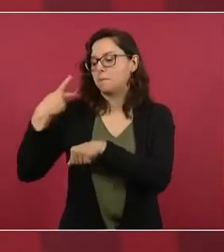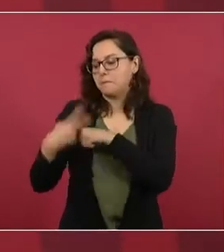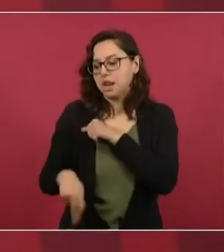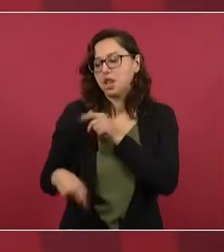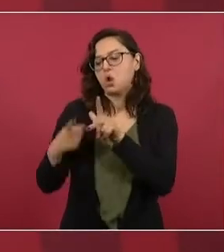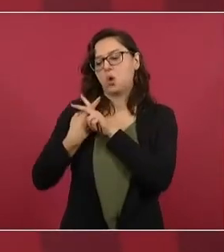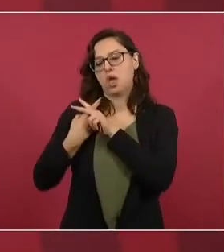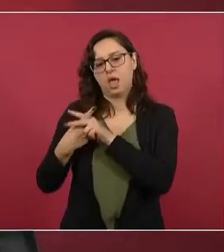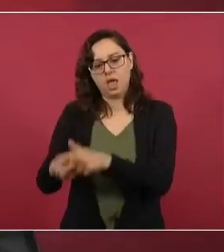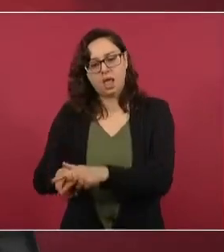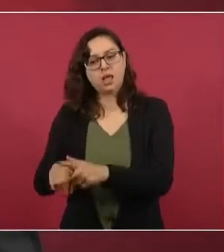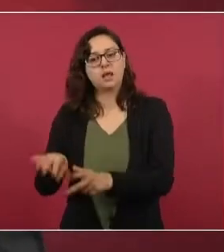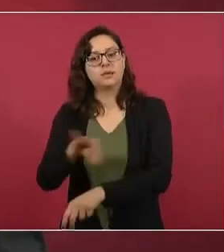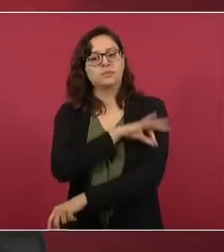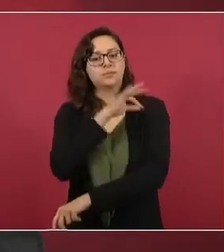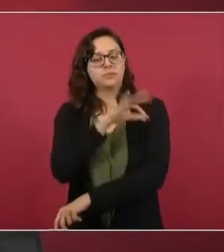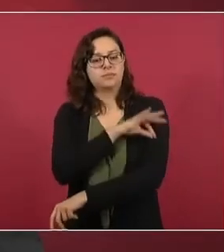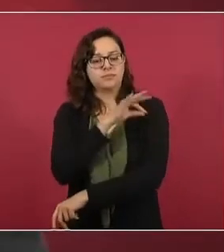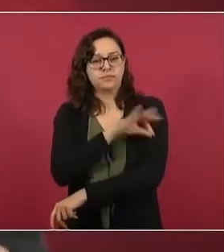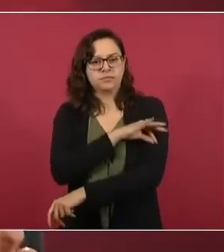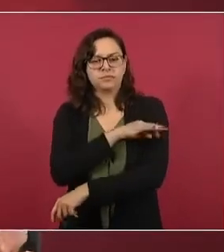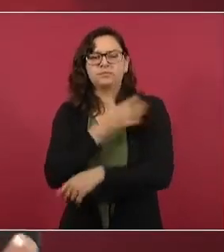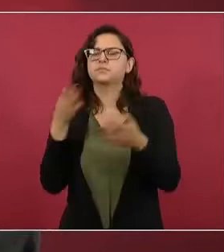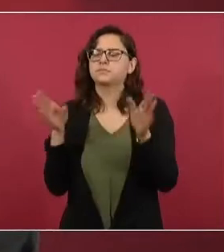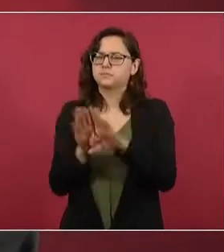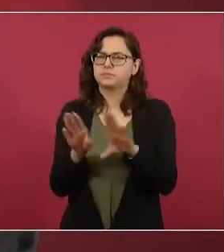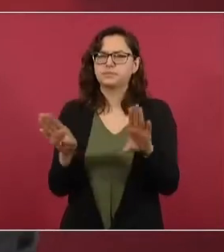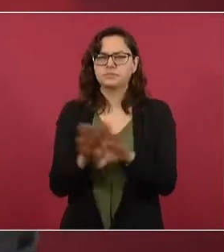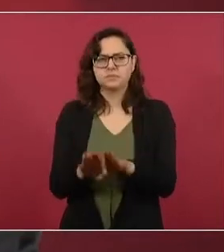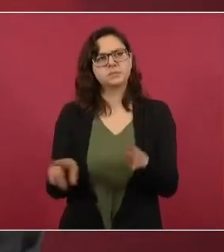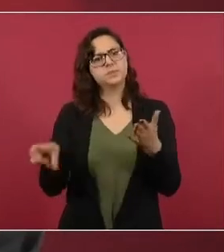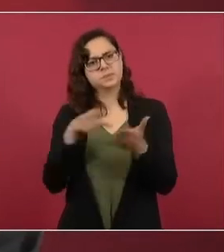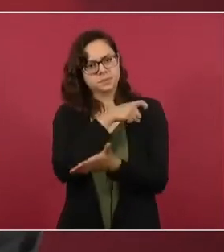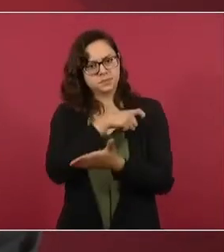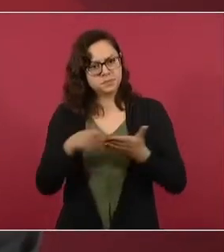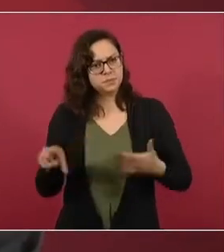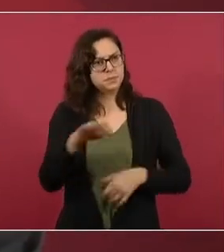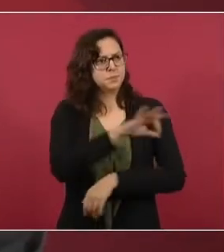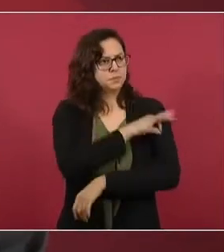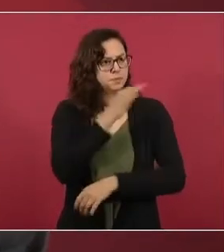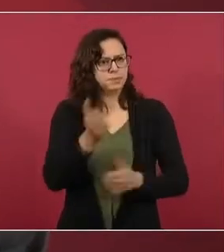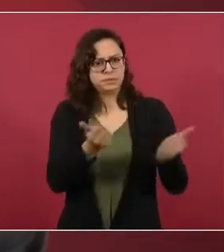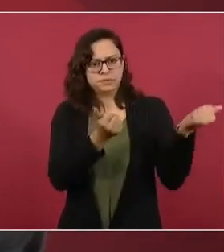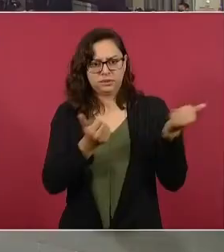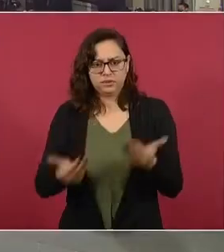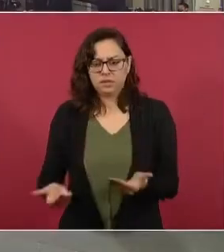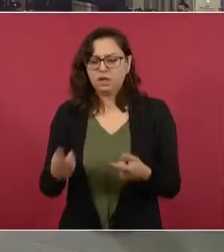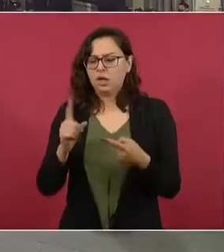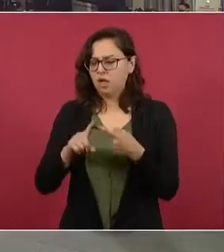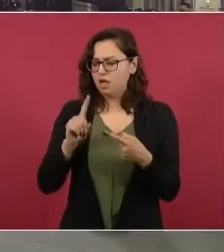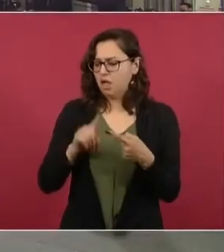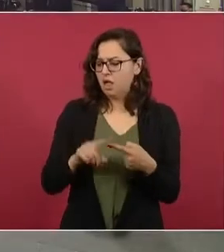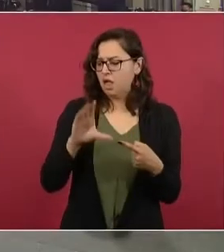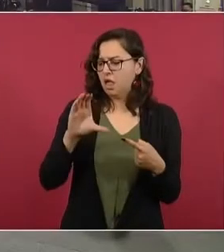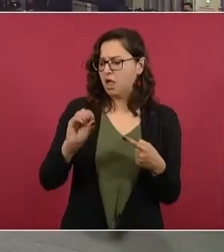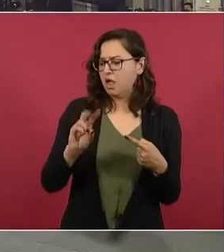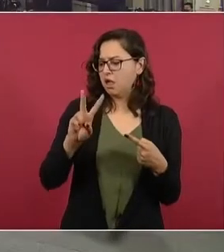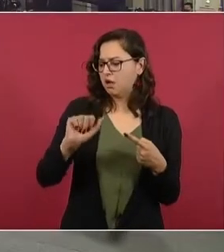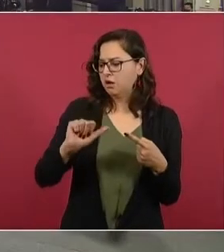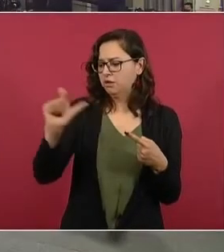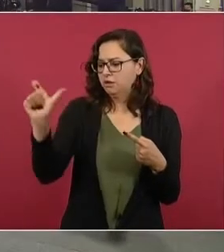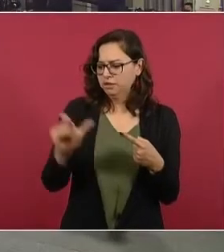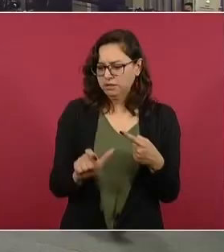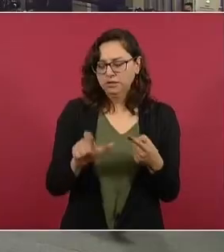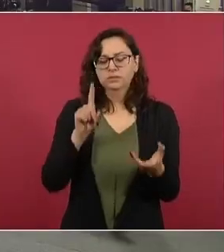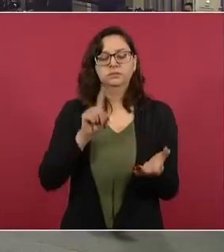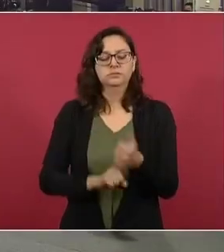estamos procurando el tener esas vacunas. Por un lado, ya lo habíamos señalado, está el mecanismo COVAX. En este mecanismo